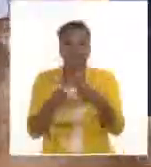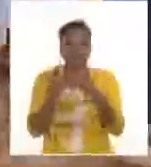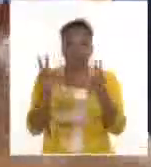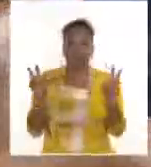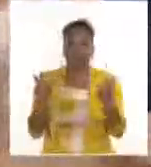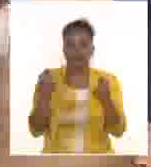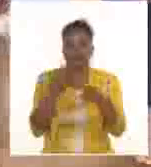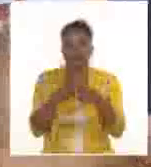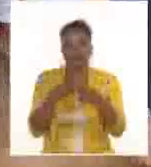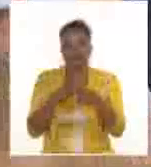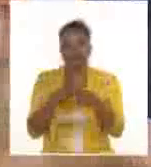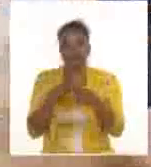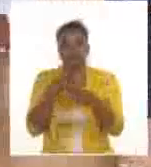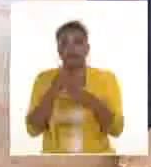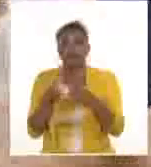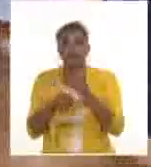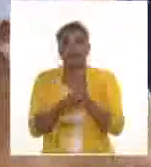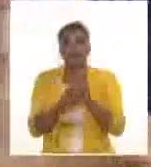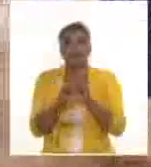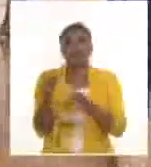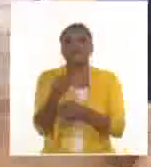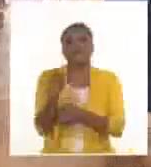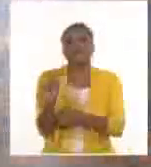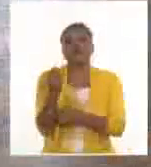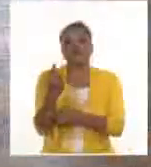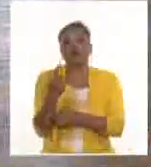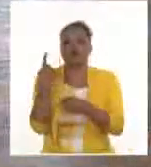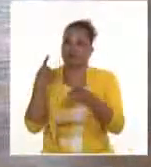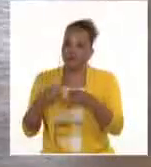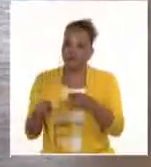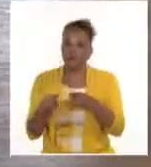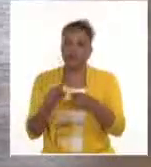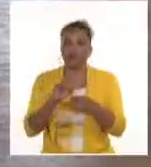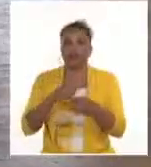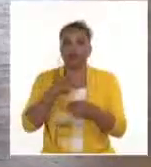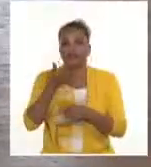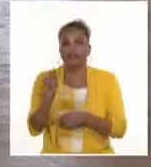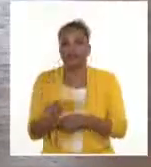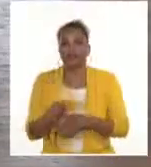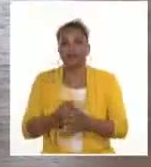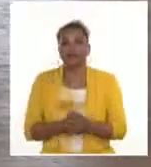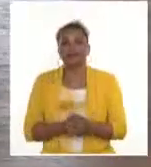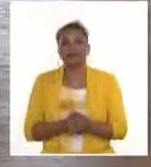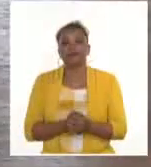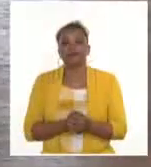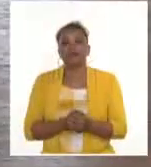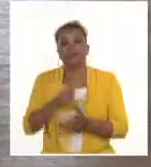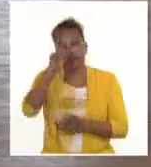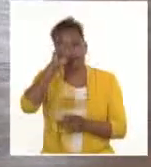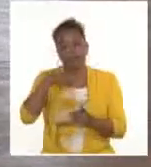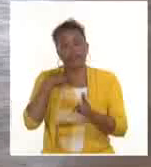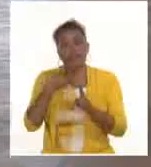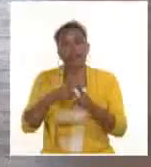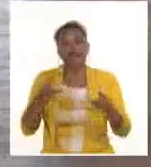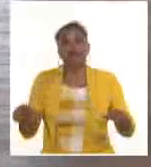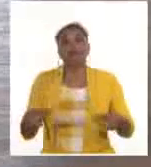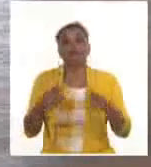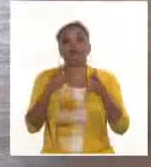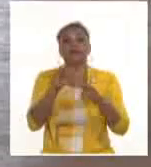e identidad a la menos uno de George Céspedes la compañía celebrará en septiembre su aniversario